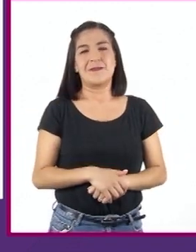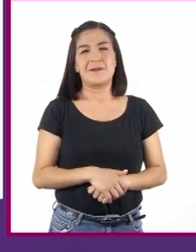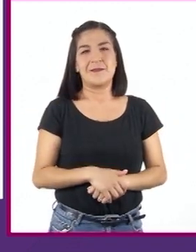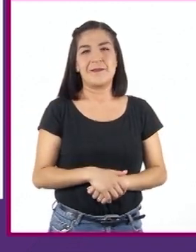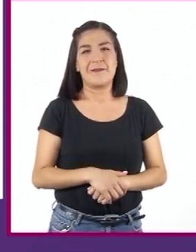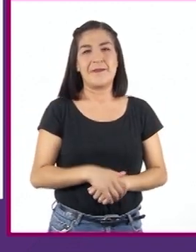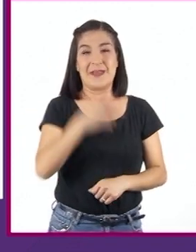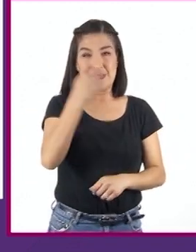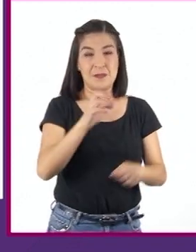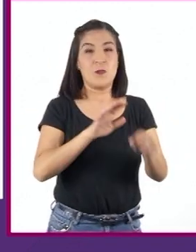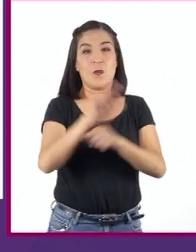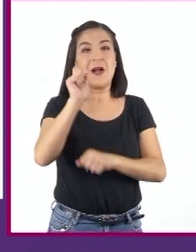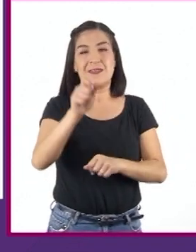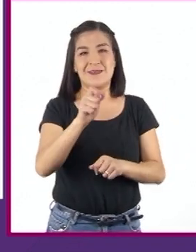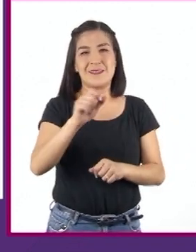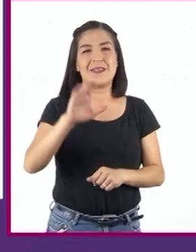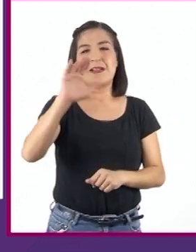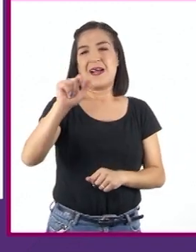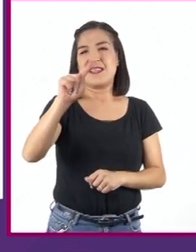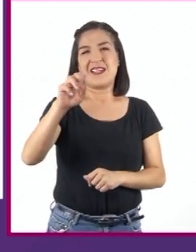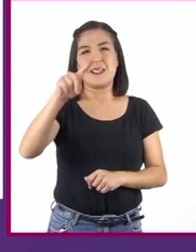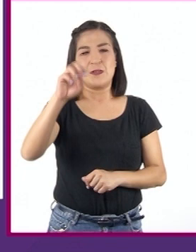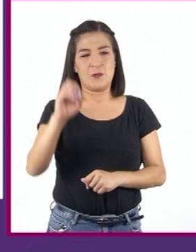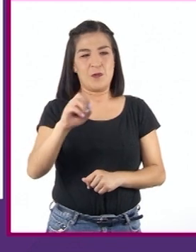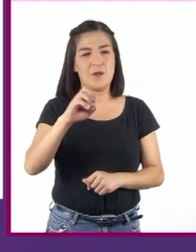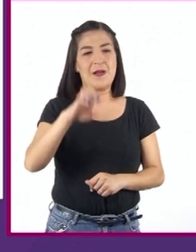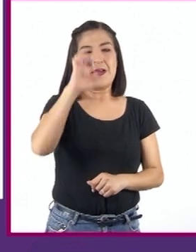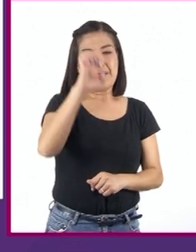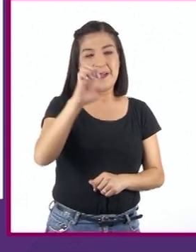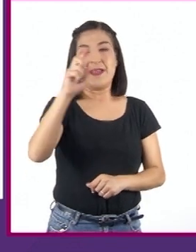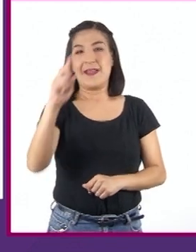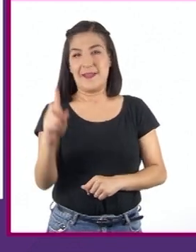La medida del cateto ED